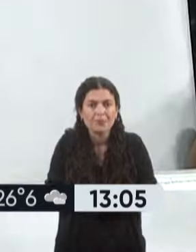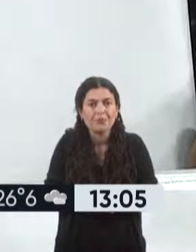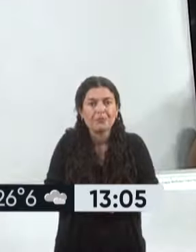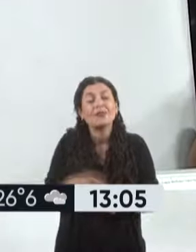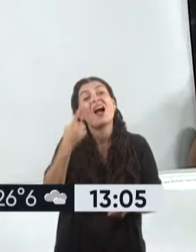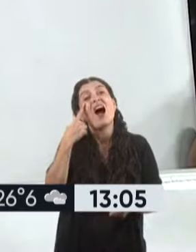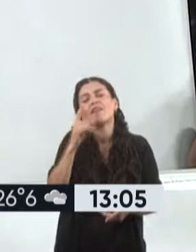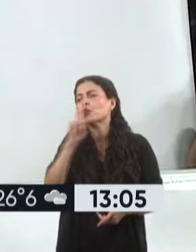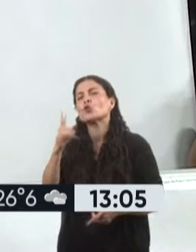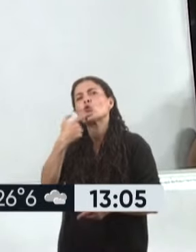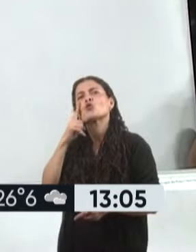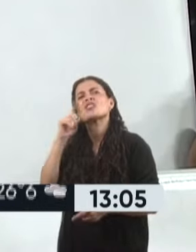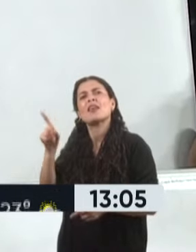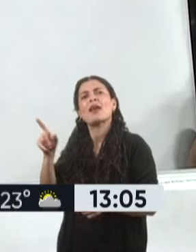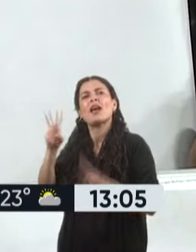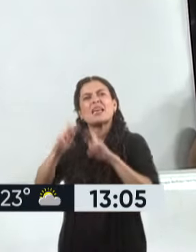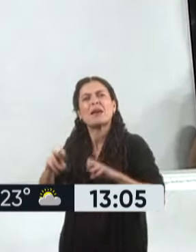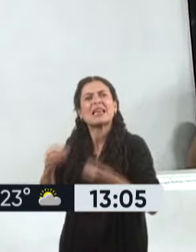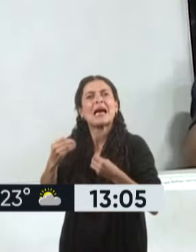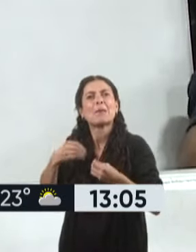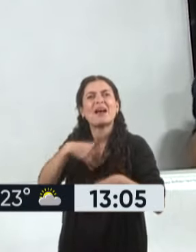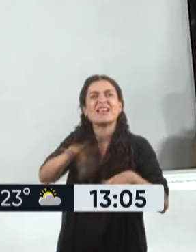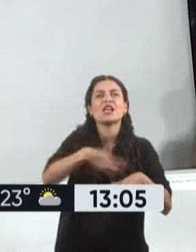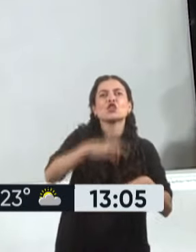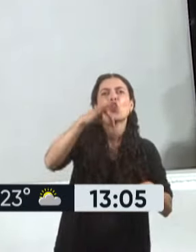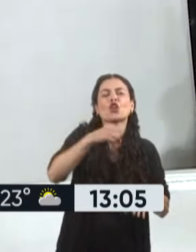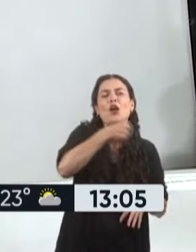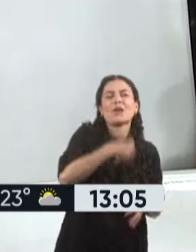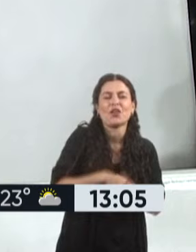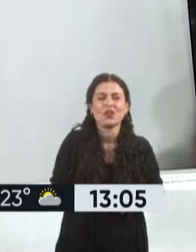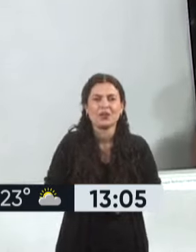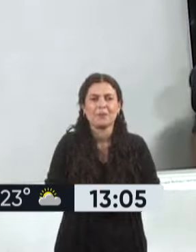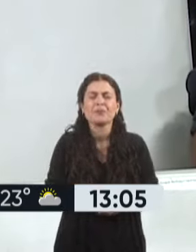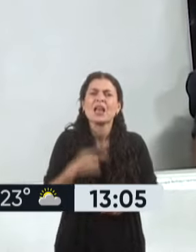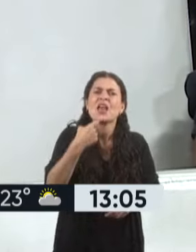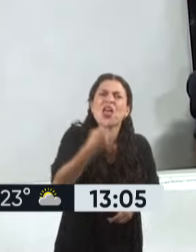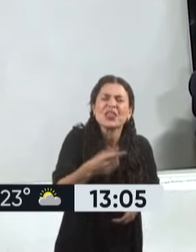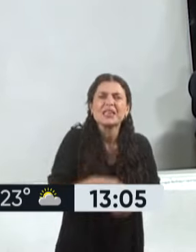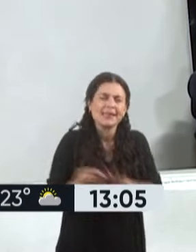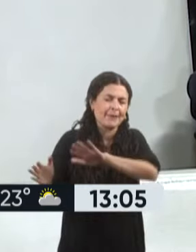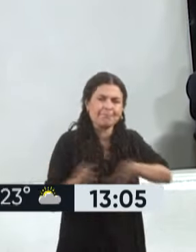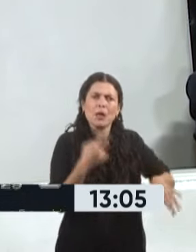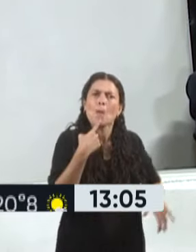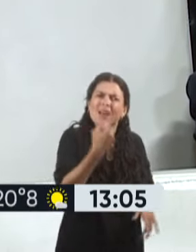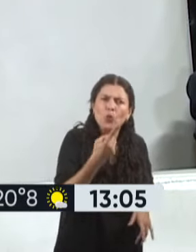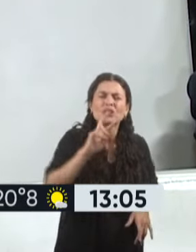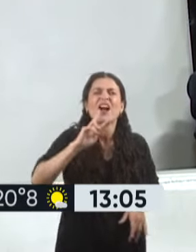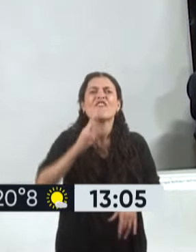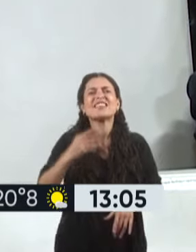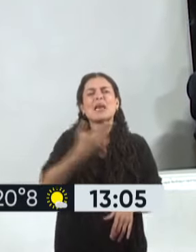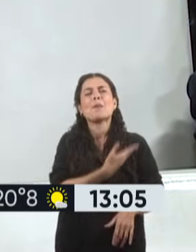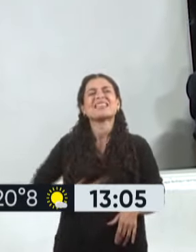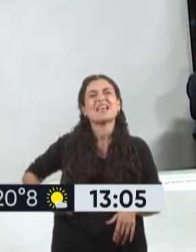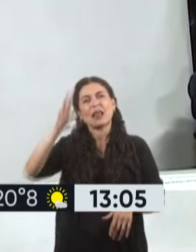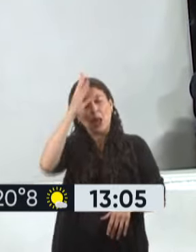SIDA a averiguar. ¿Les molestó puntualmente, si se quiere, el no pronunciamiento de la vicepresidenta Victoria Villarroel, que hasta el momento entiendo no hizo pública